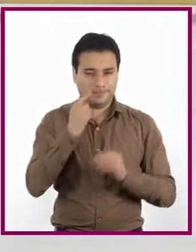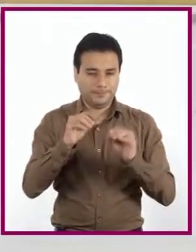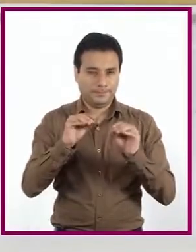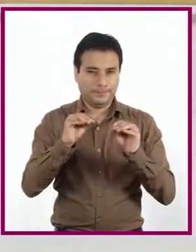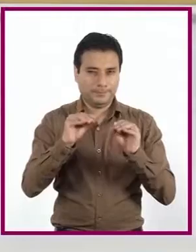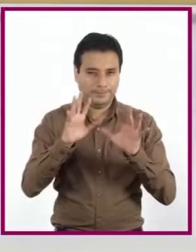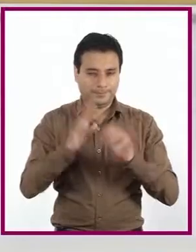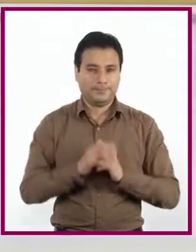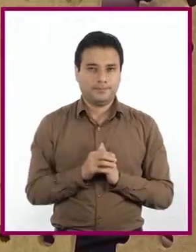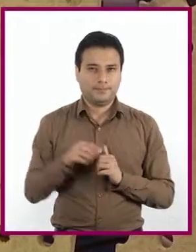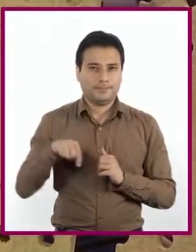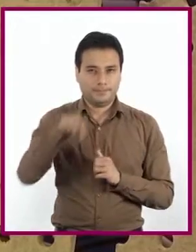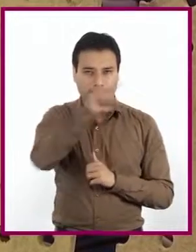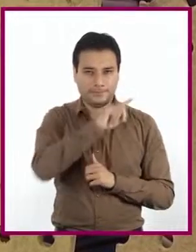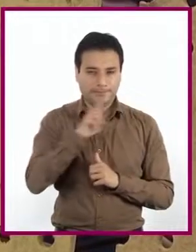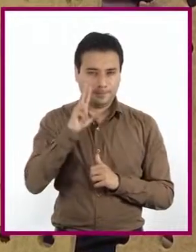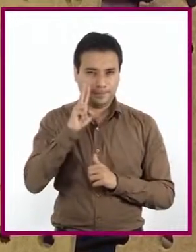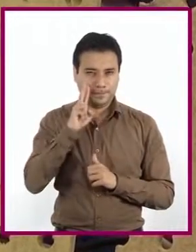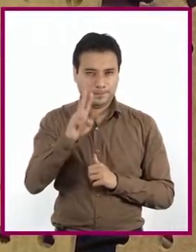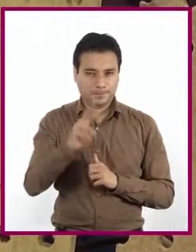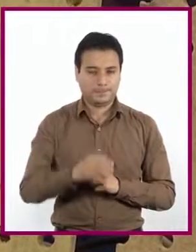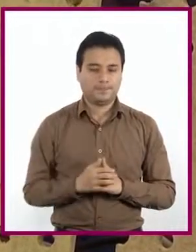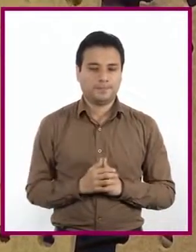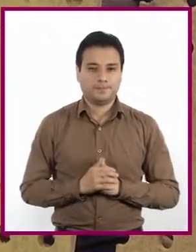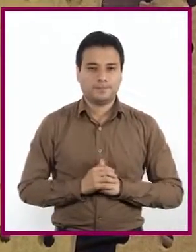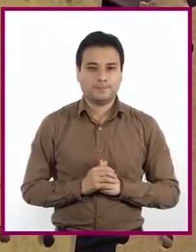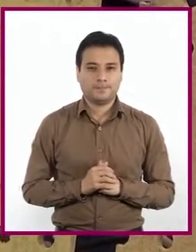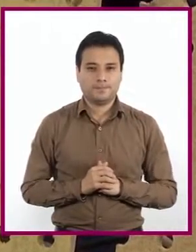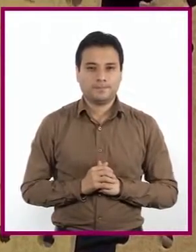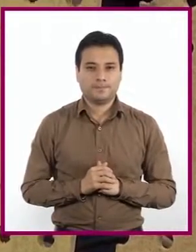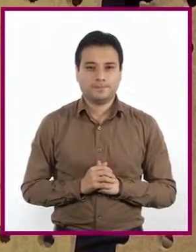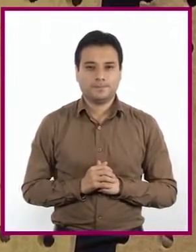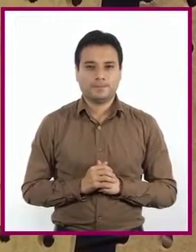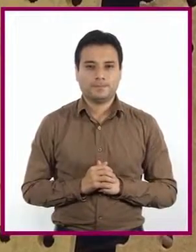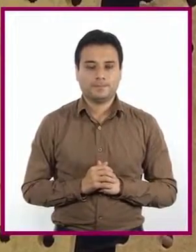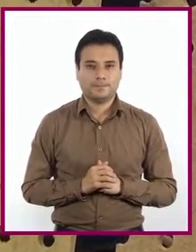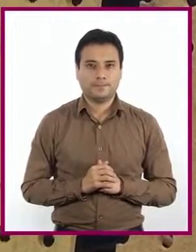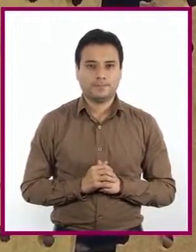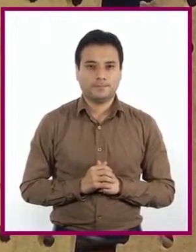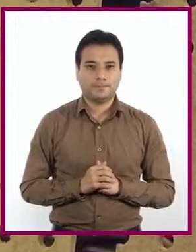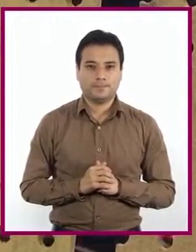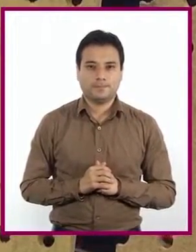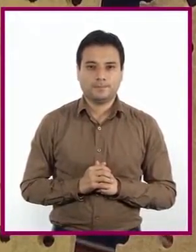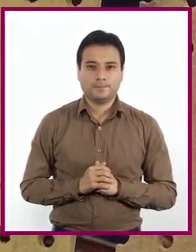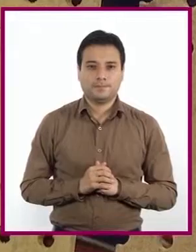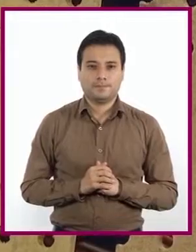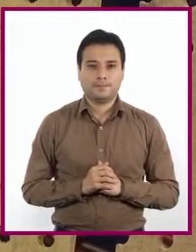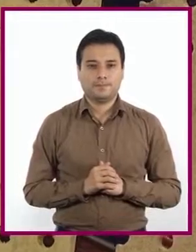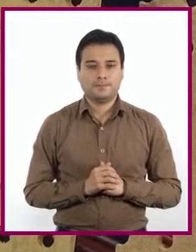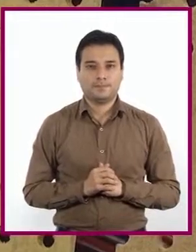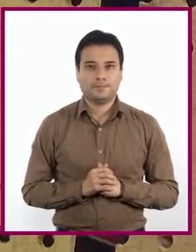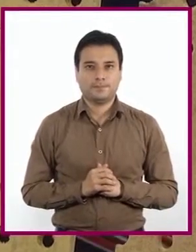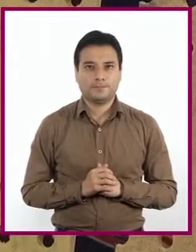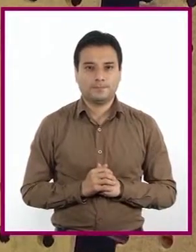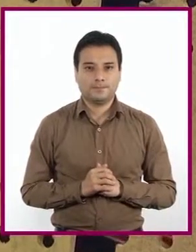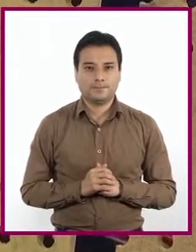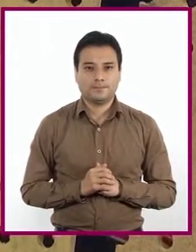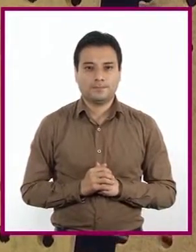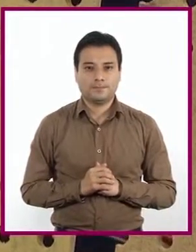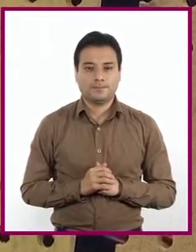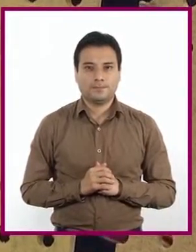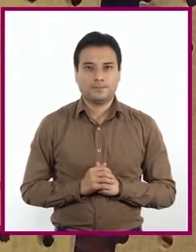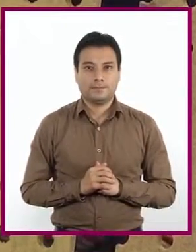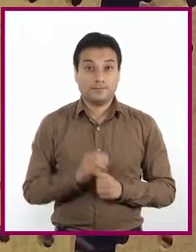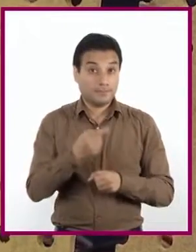Igual para que puedan ustedes ubicar cuántos electrones se van llenando en las órbitas. Tenemos que en la primera